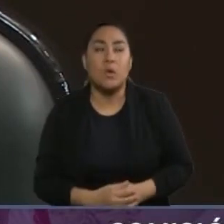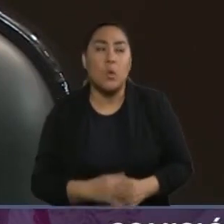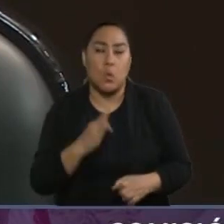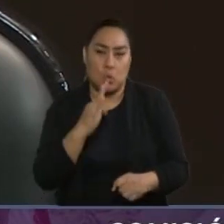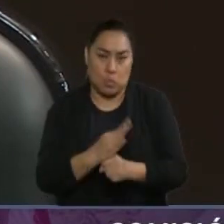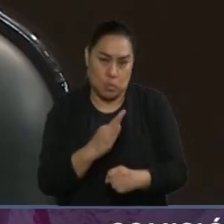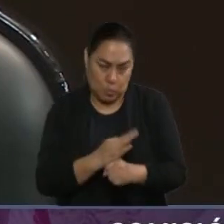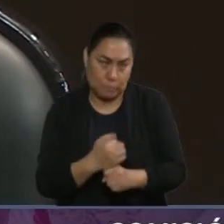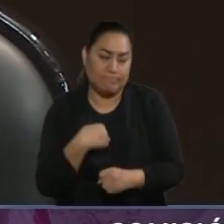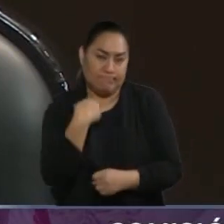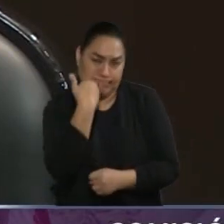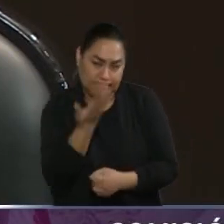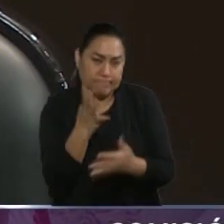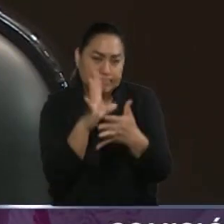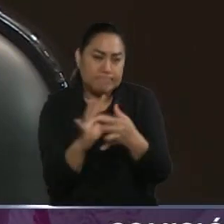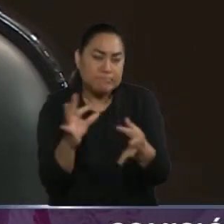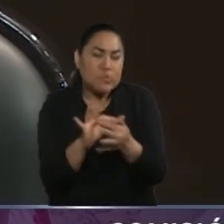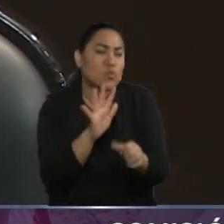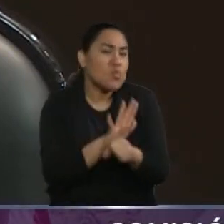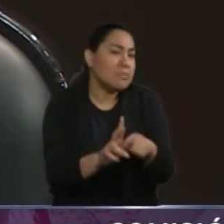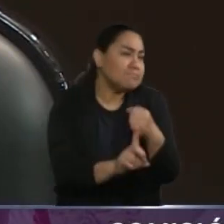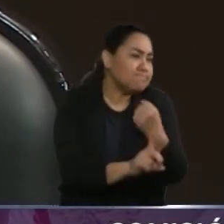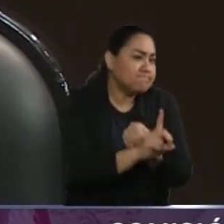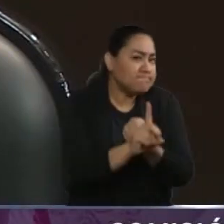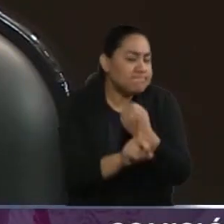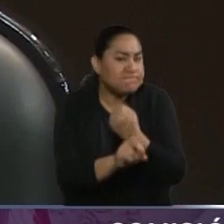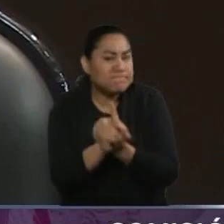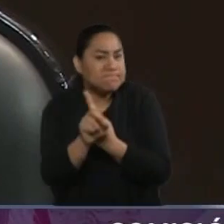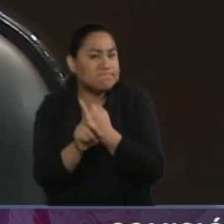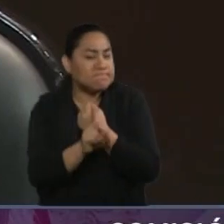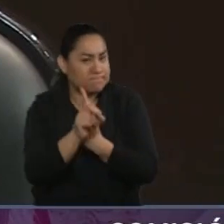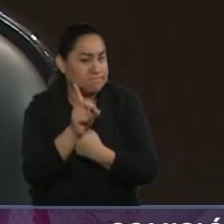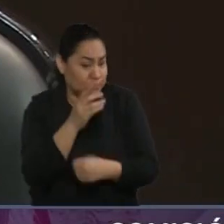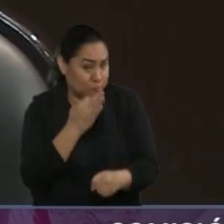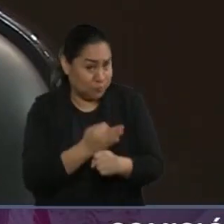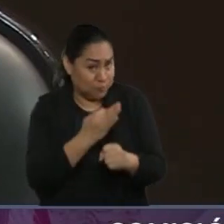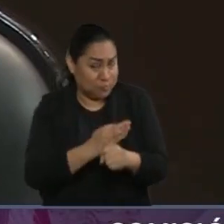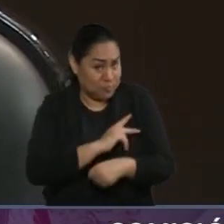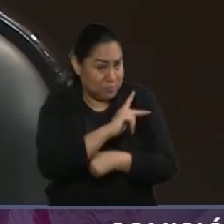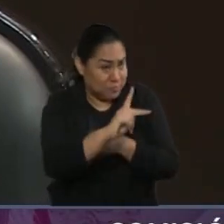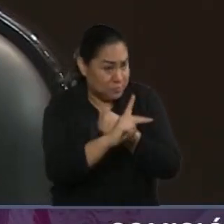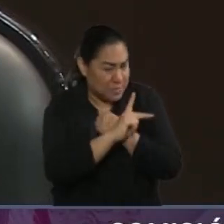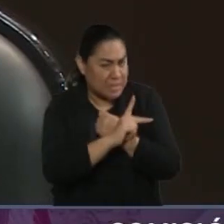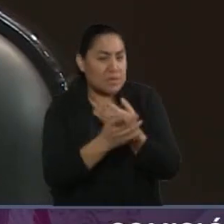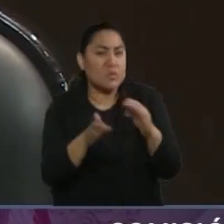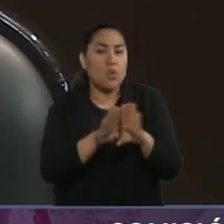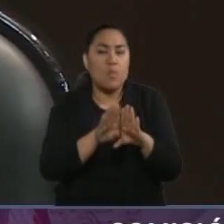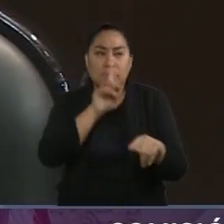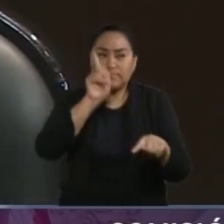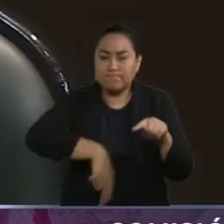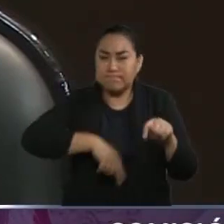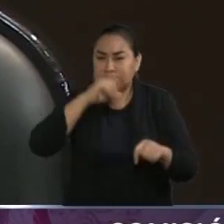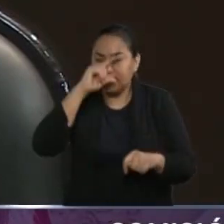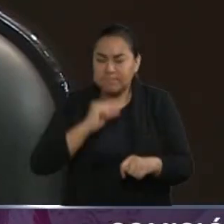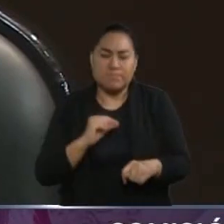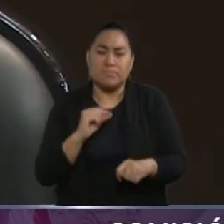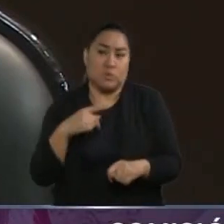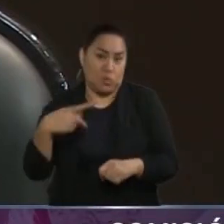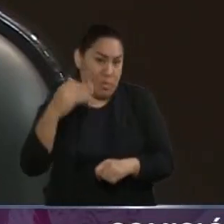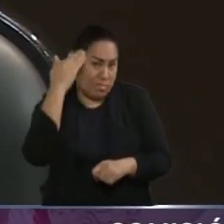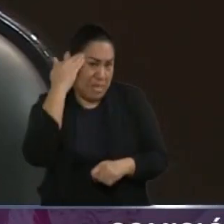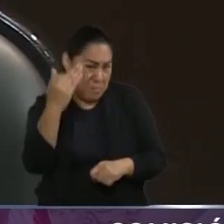algunas de las problemáticas que este país está enfrentando en esta materia de violaciones Y que además ha sucedido durante su